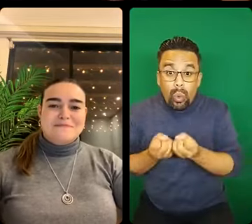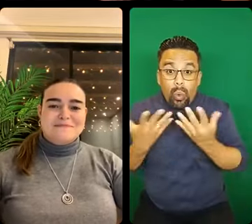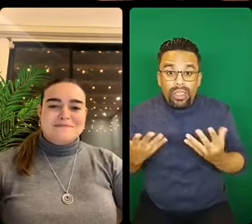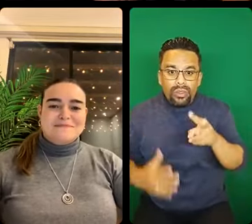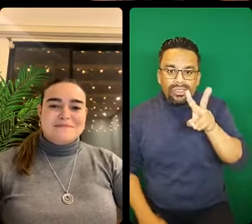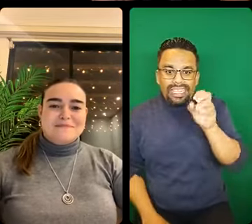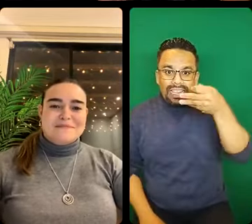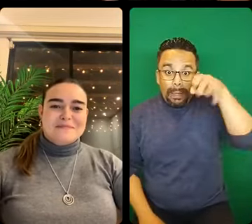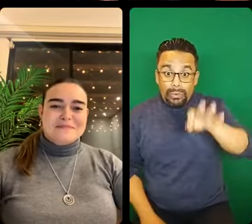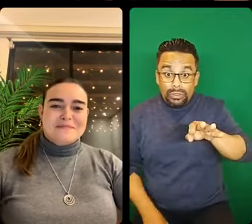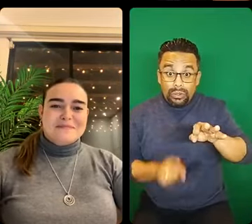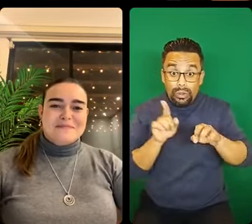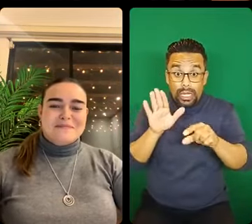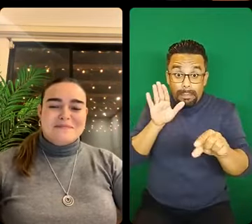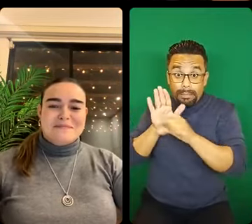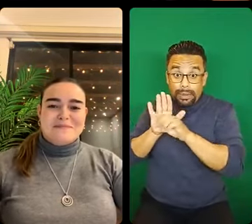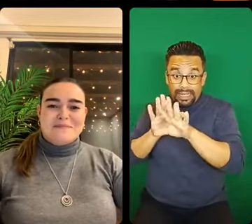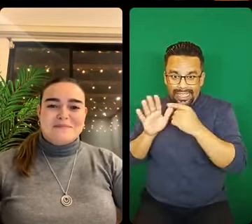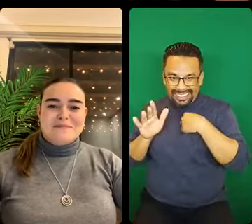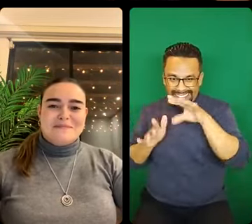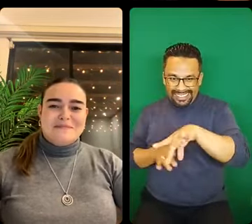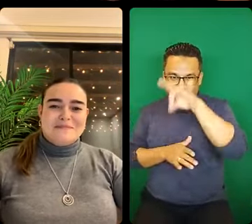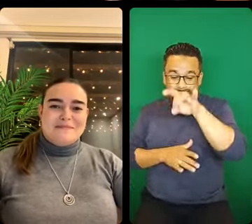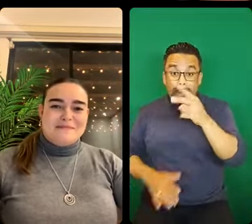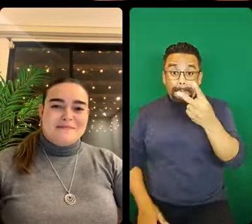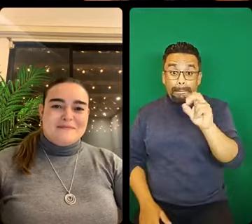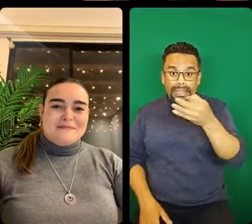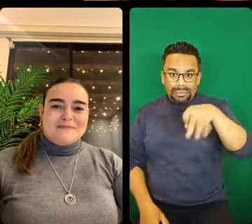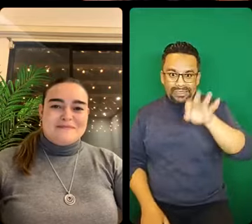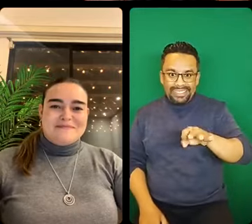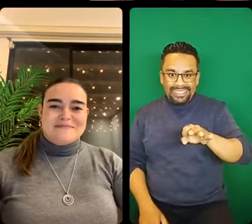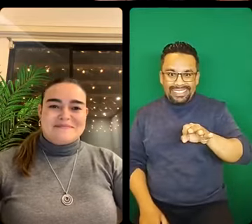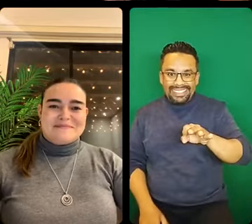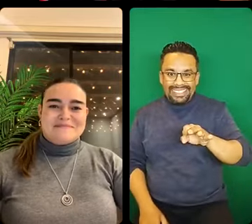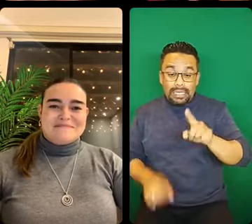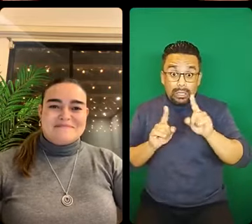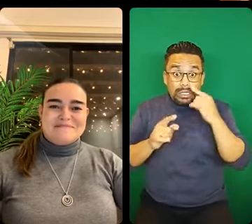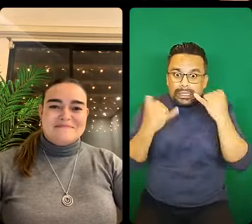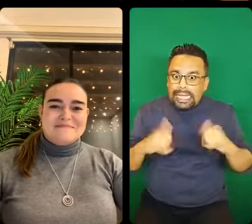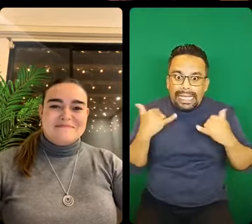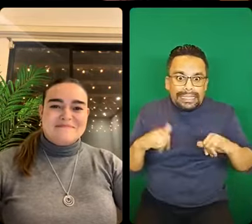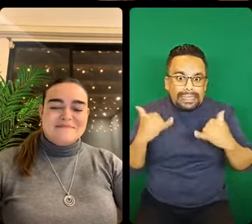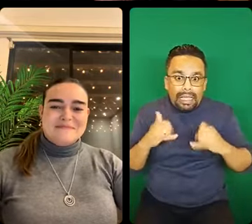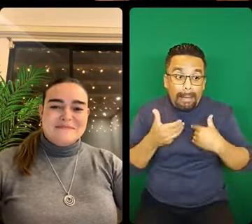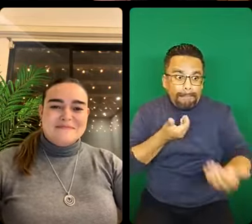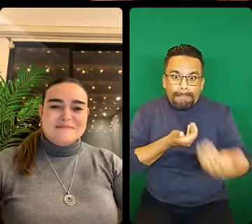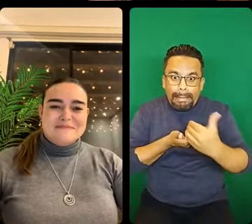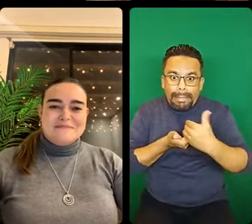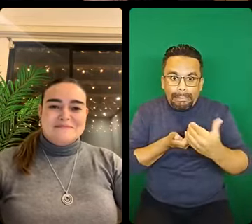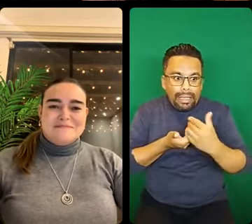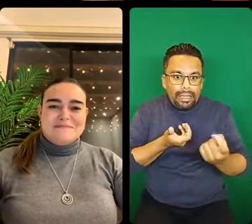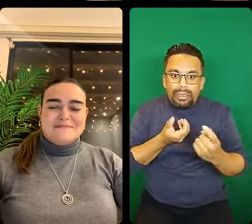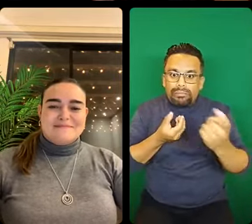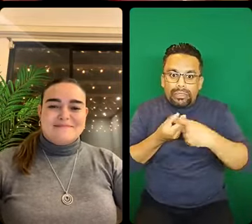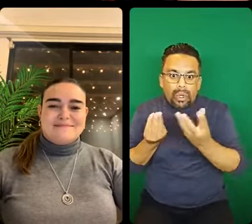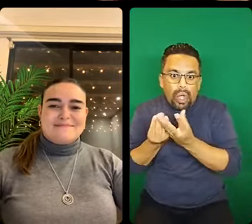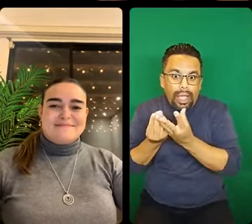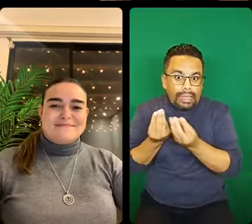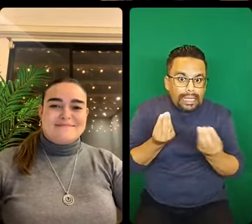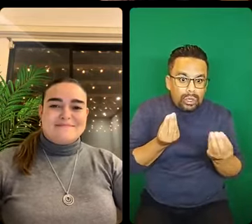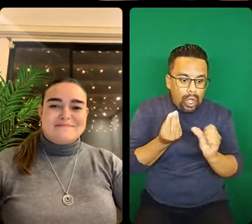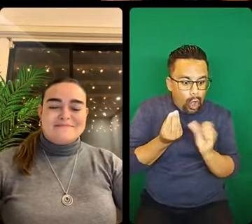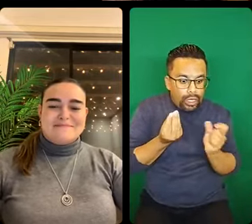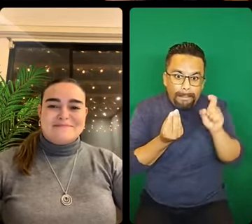¡Hasta ahí vamos! Y empiecen ya, si quieren participar de otras categorías, lo pueden hacer. Si quieren ya ir